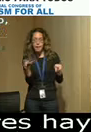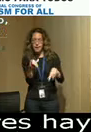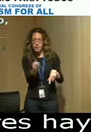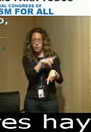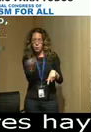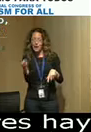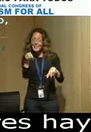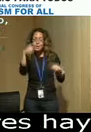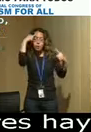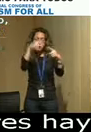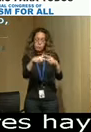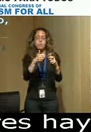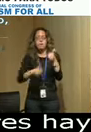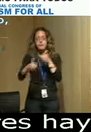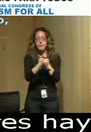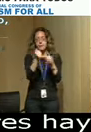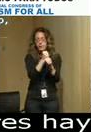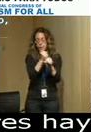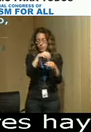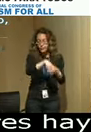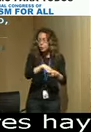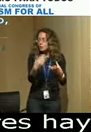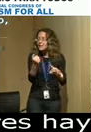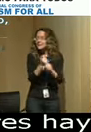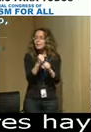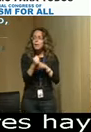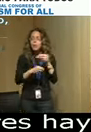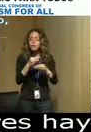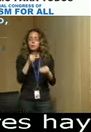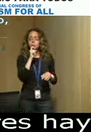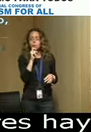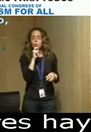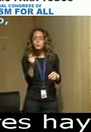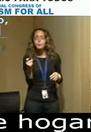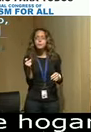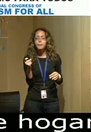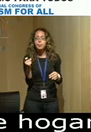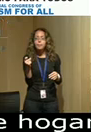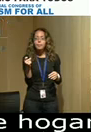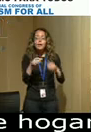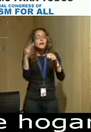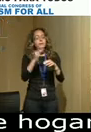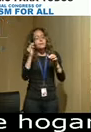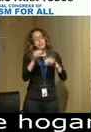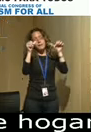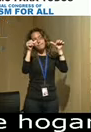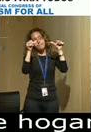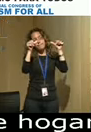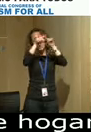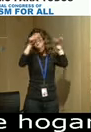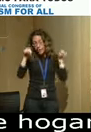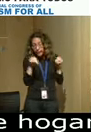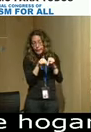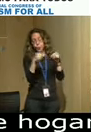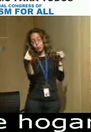no hay más. ¿Cómo hacemos este trabajo? Este trabajo también se tiene que encuadrar en algo que he visto también a lo largo de las ponencias